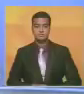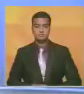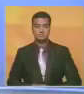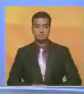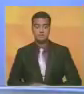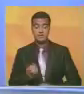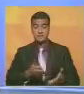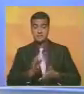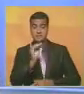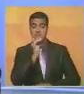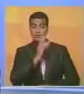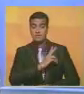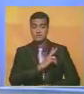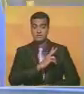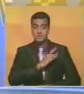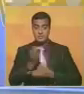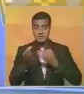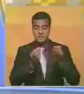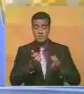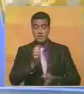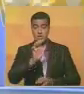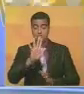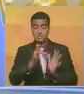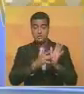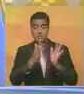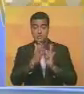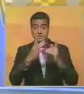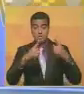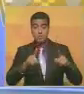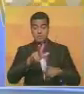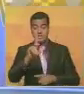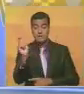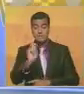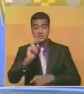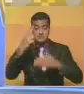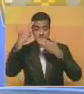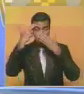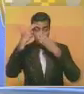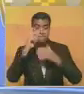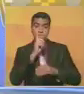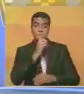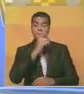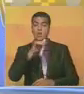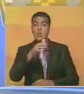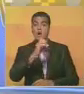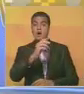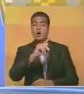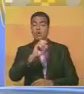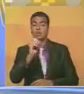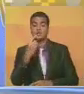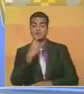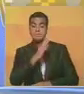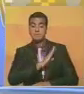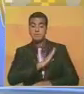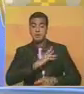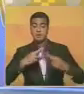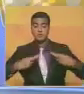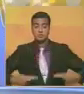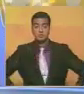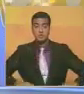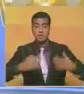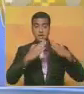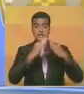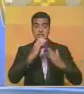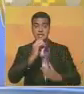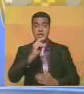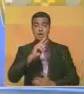Continuamos con más de Noticiero Venevisión. Les contamos que este 14 de abril se cumplen 3 meses del secuestro de Juan Cortés, propietario del restaurante Casa Cortés.